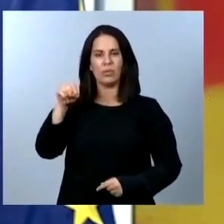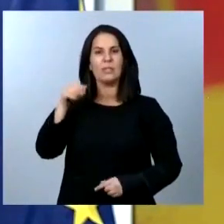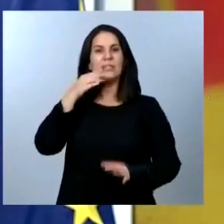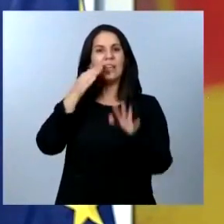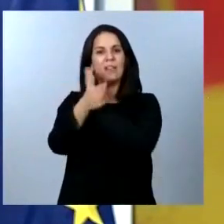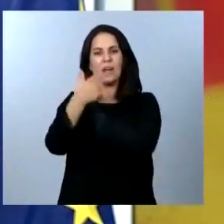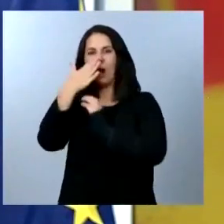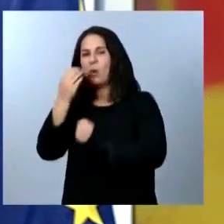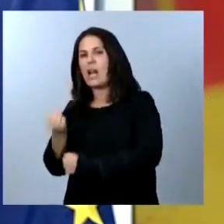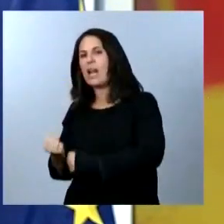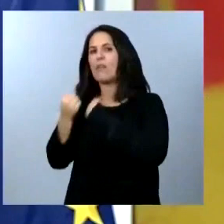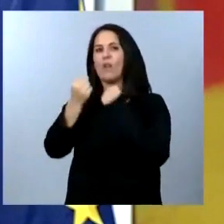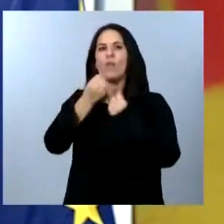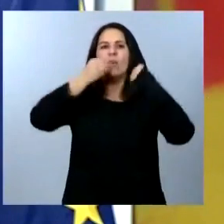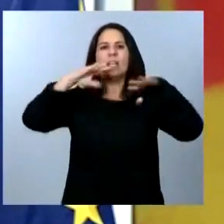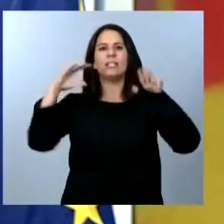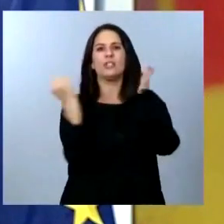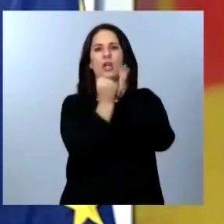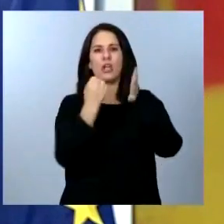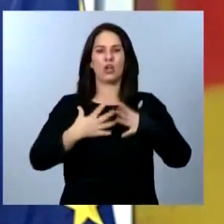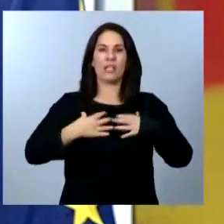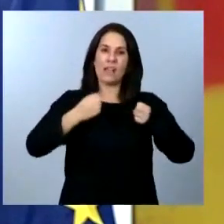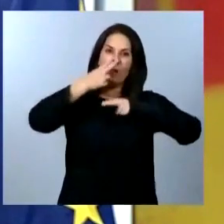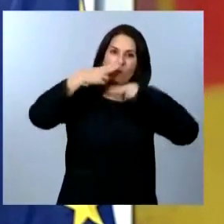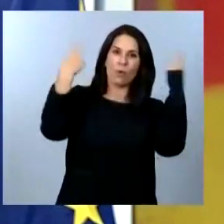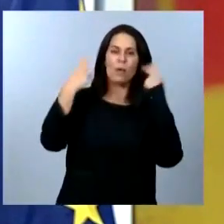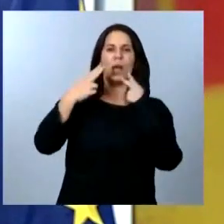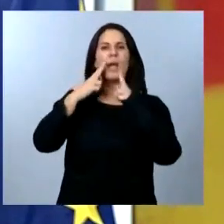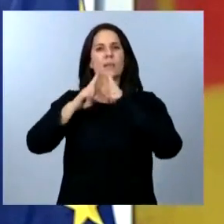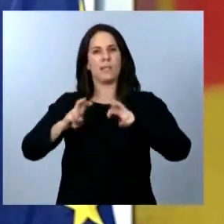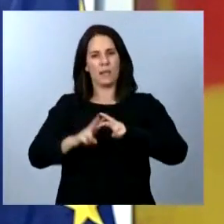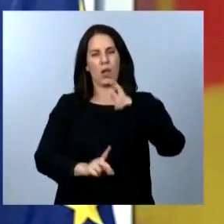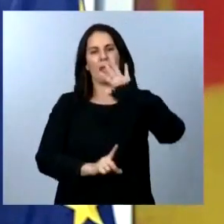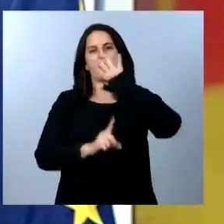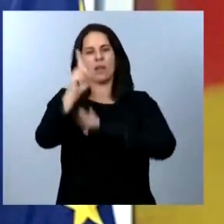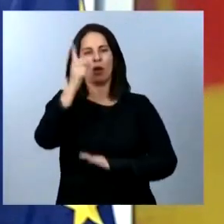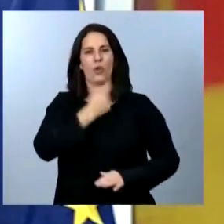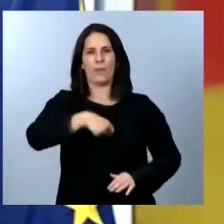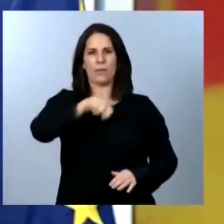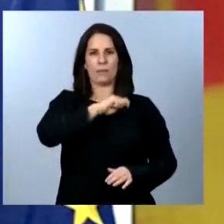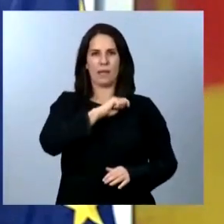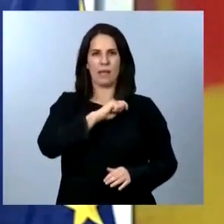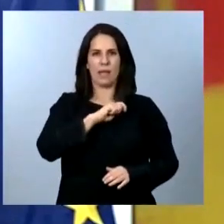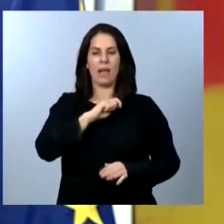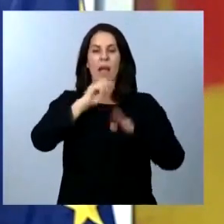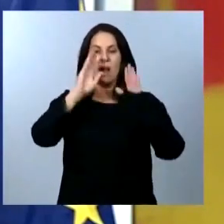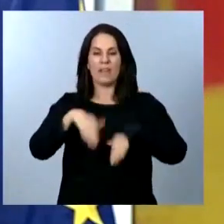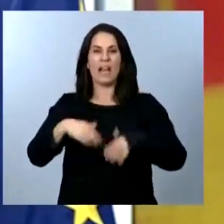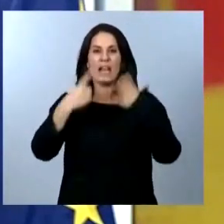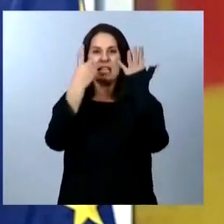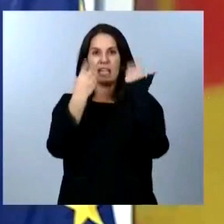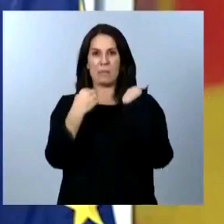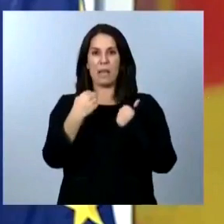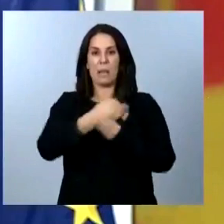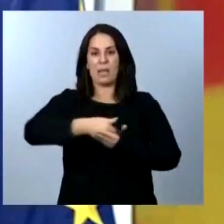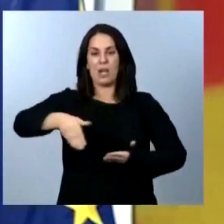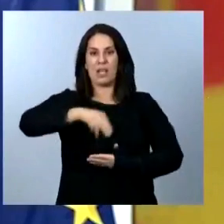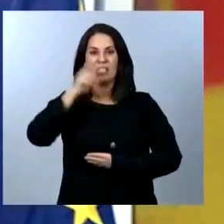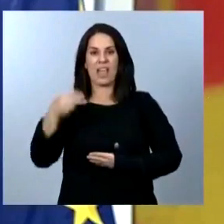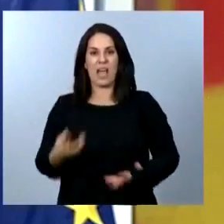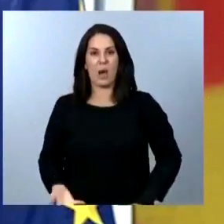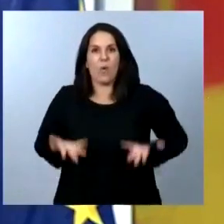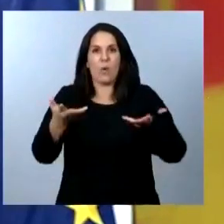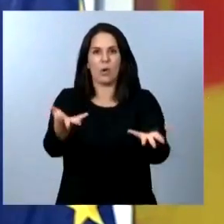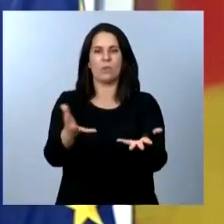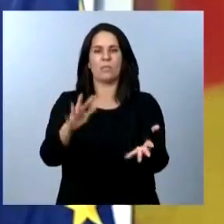la sanidad pública y de la investigación y desarrollo en España, que pone 6.000 millones de euros al servicio de la transición ecológica y el